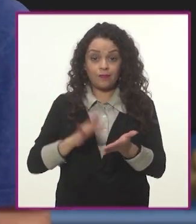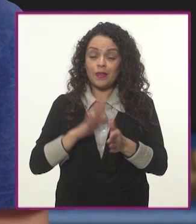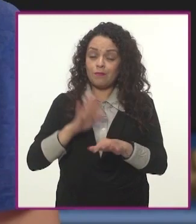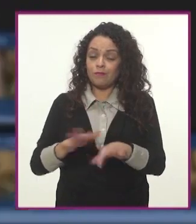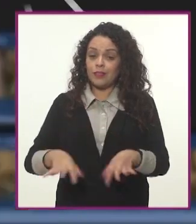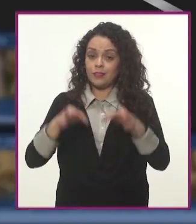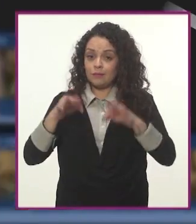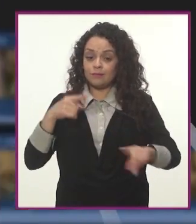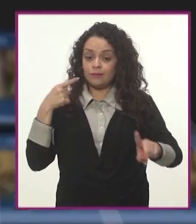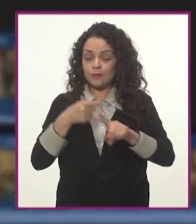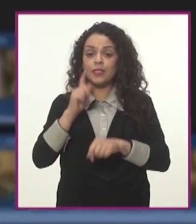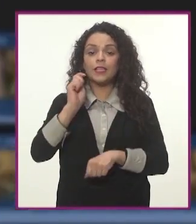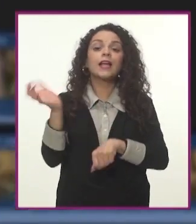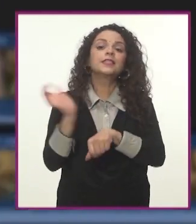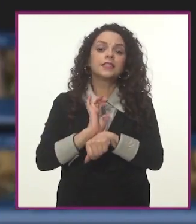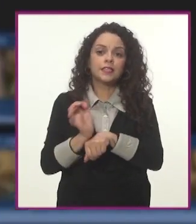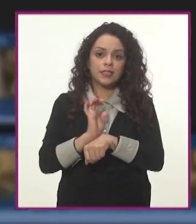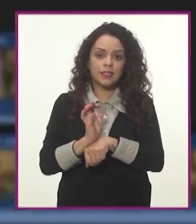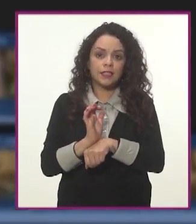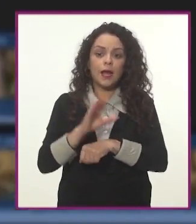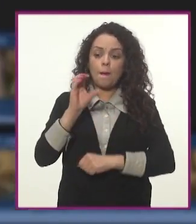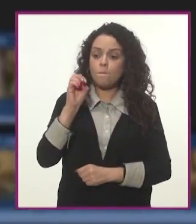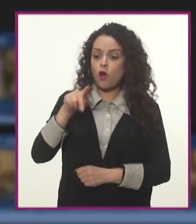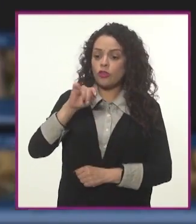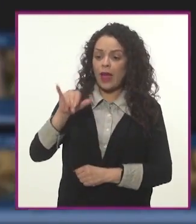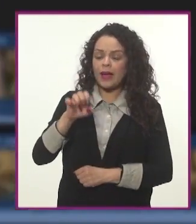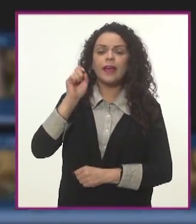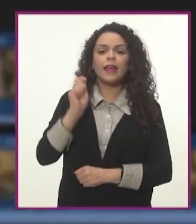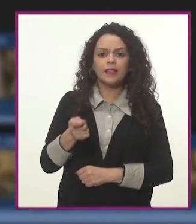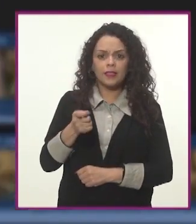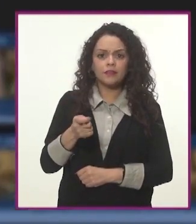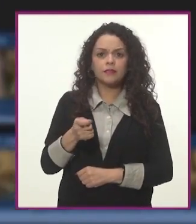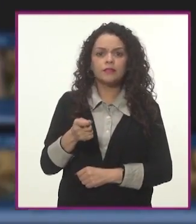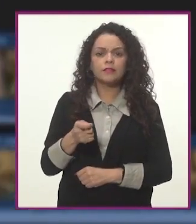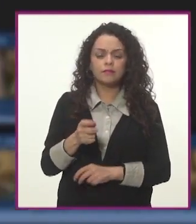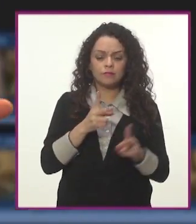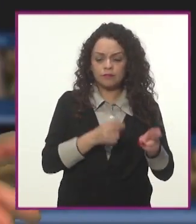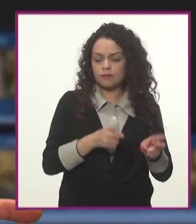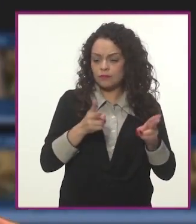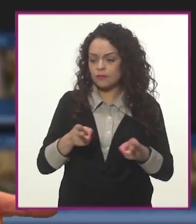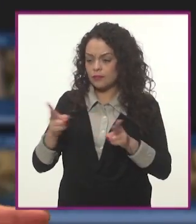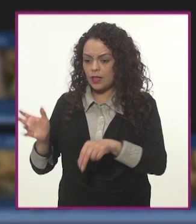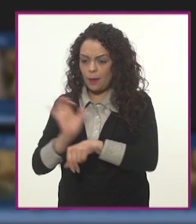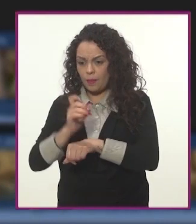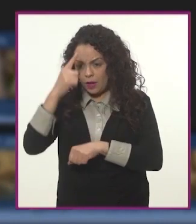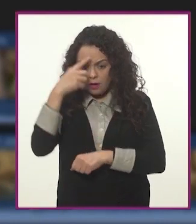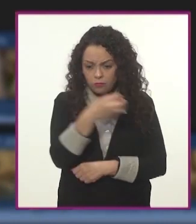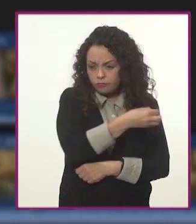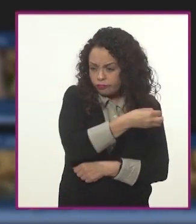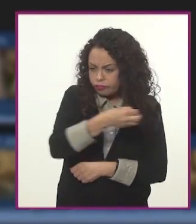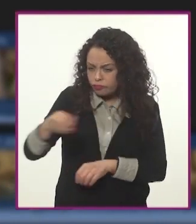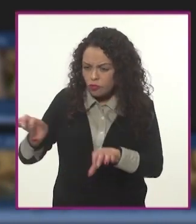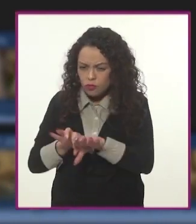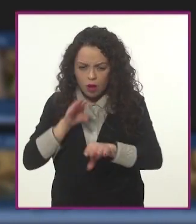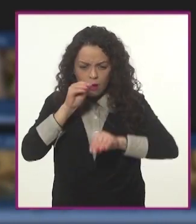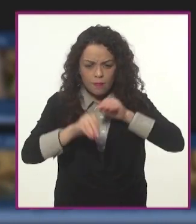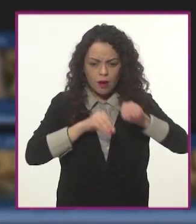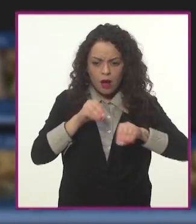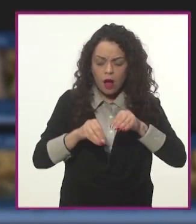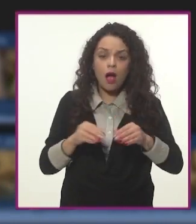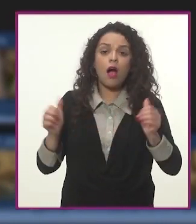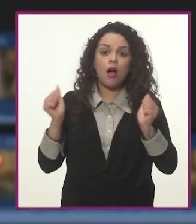cine. Como proceso, el montaje consiste en cortar y unir trozos de película para crear distintas secuencias, generalmente siguiendo un